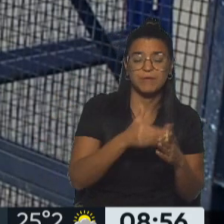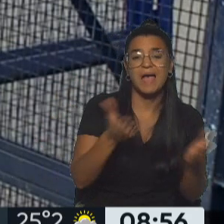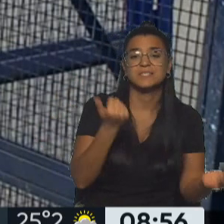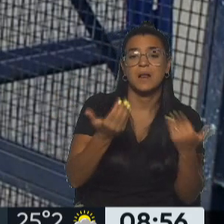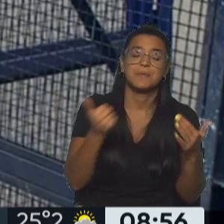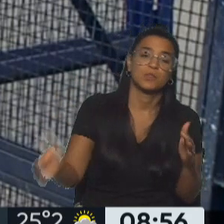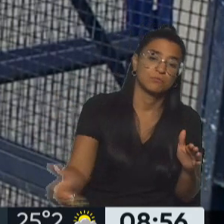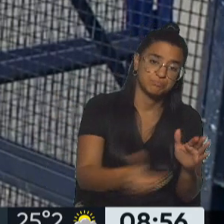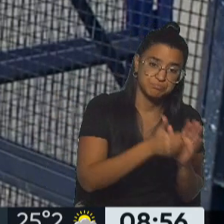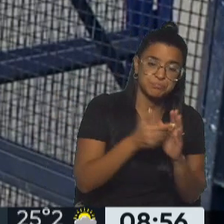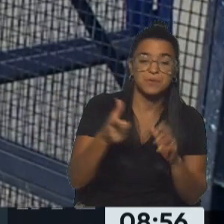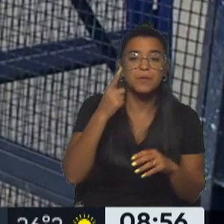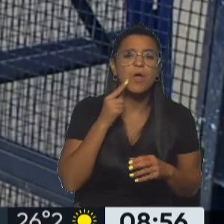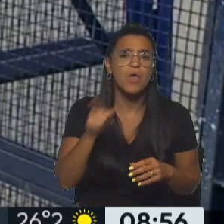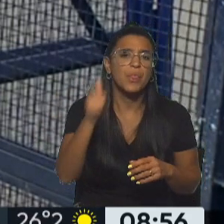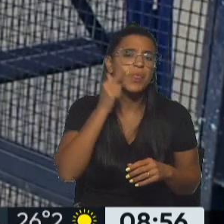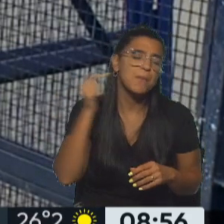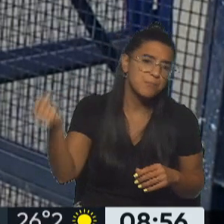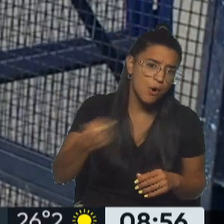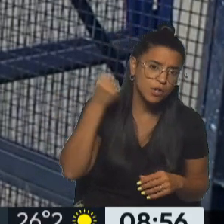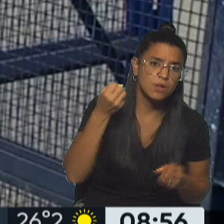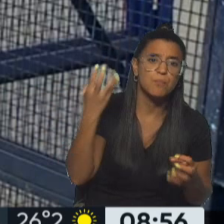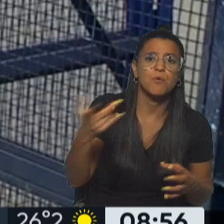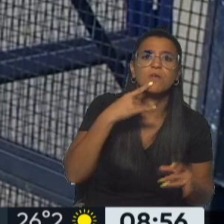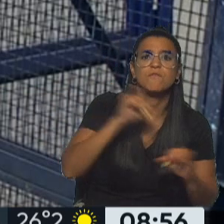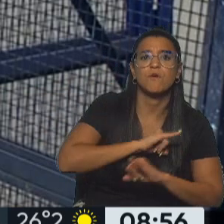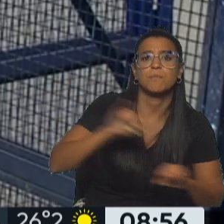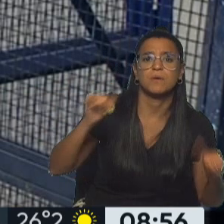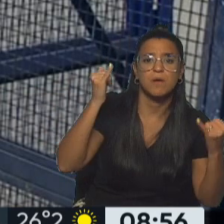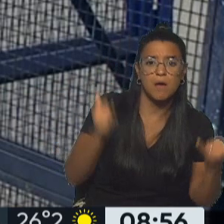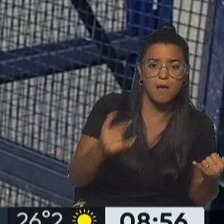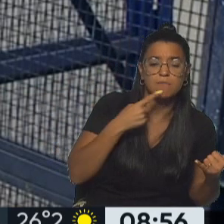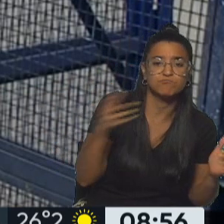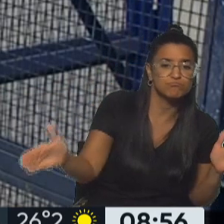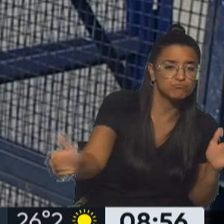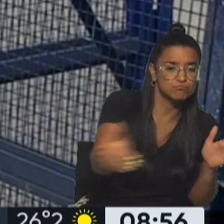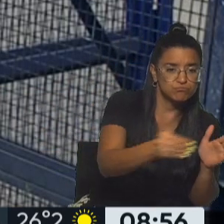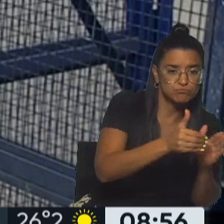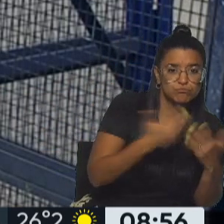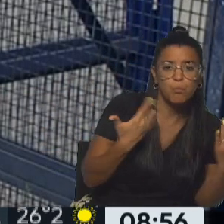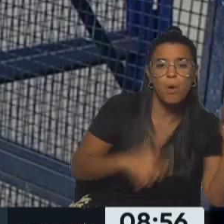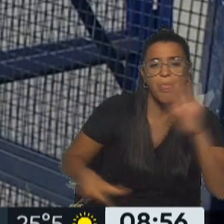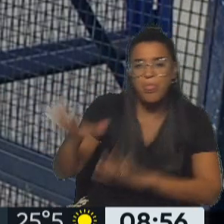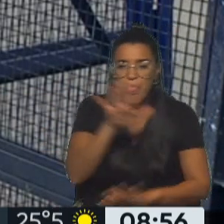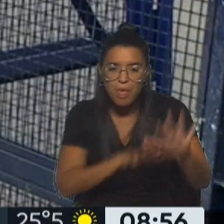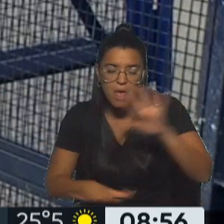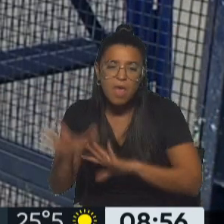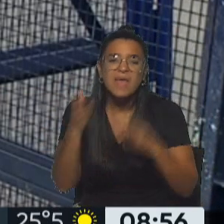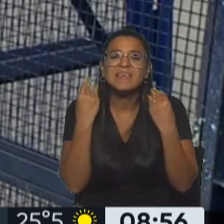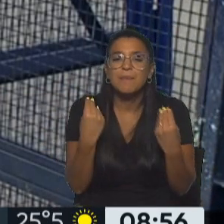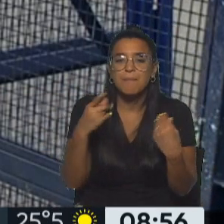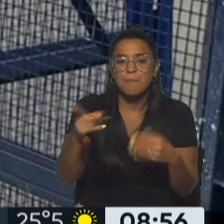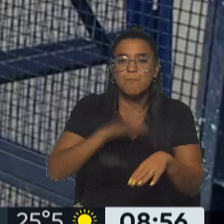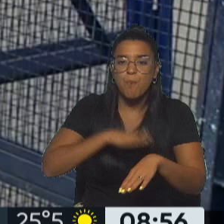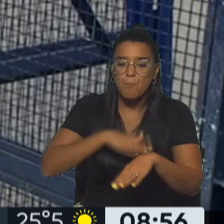allanamiento. Decíamos jornadas muy importantes porque a través de toda la información que se va recolectando se puede ir armando un escenario de lo que fueron los